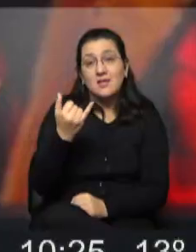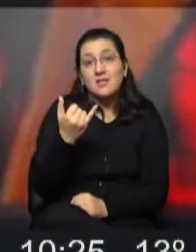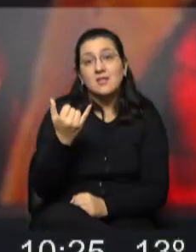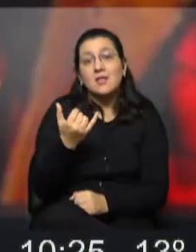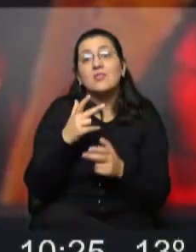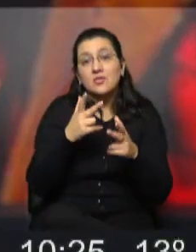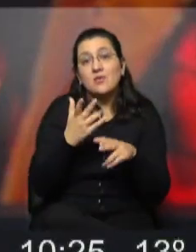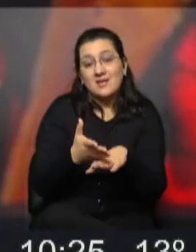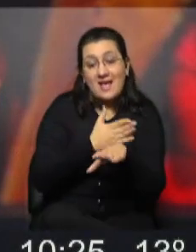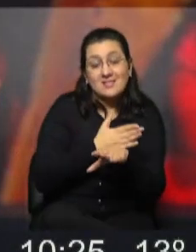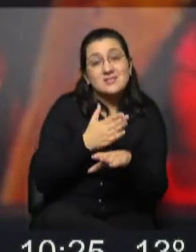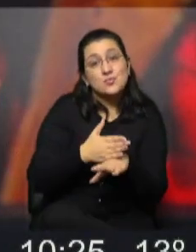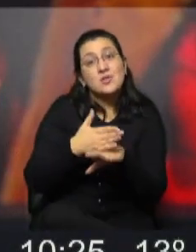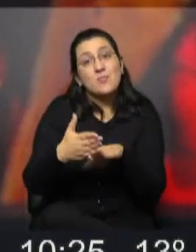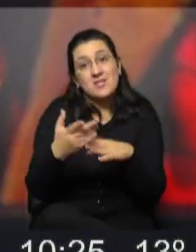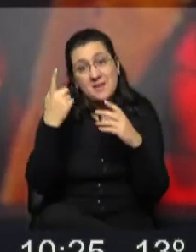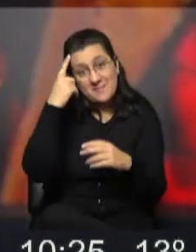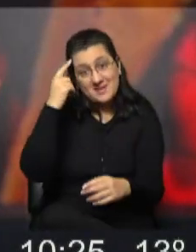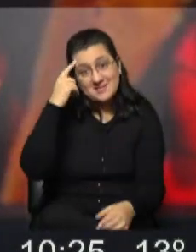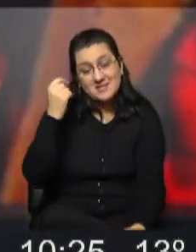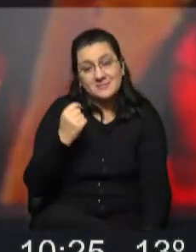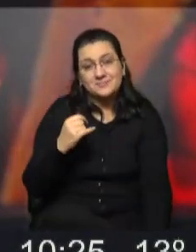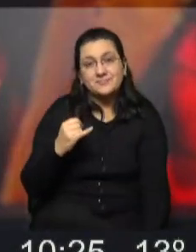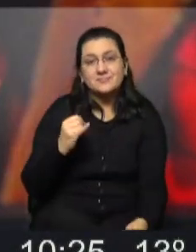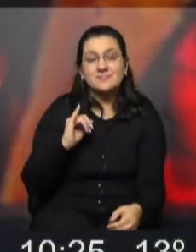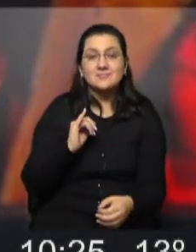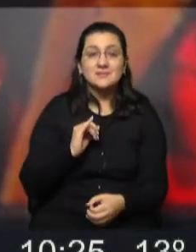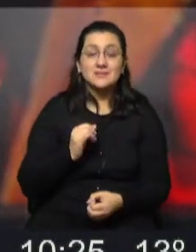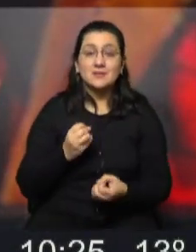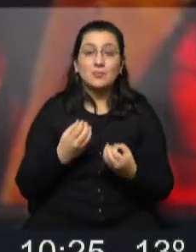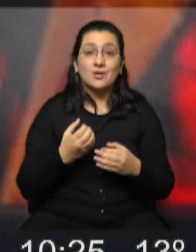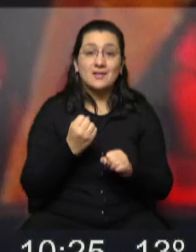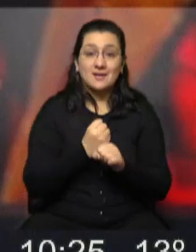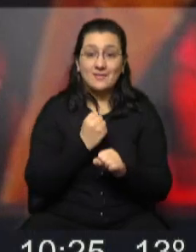de esa experiencia. Y lo que pasa, viste, que